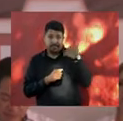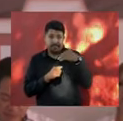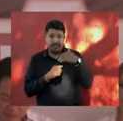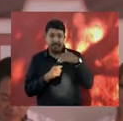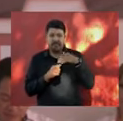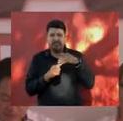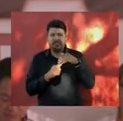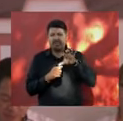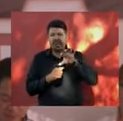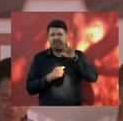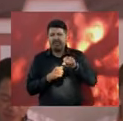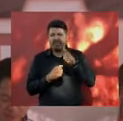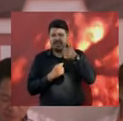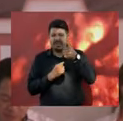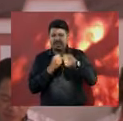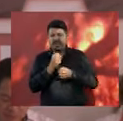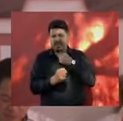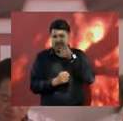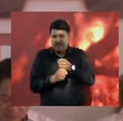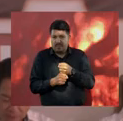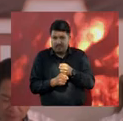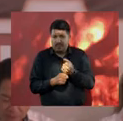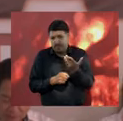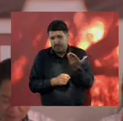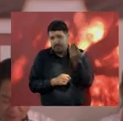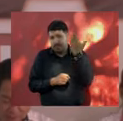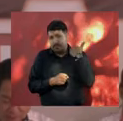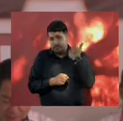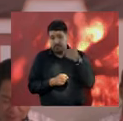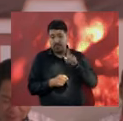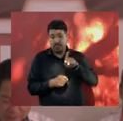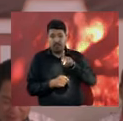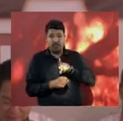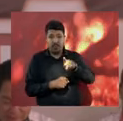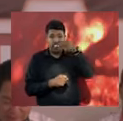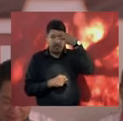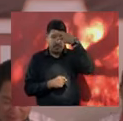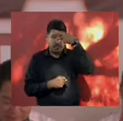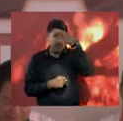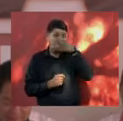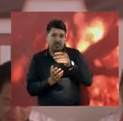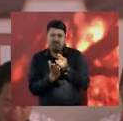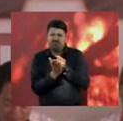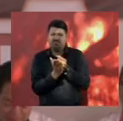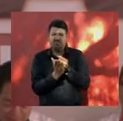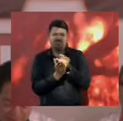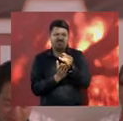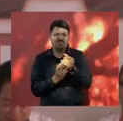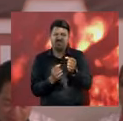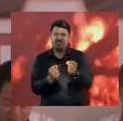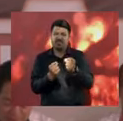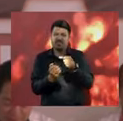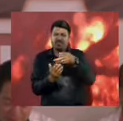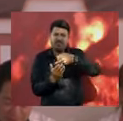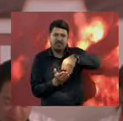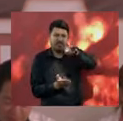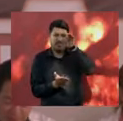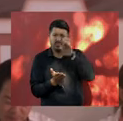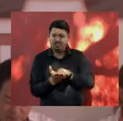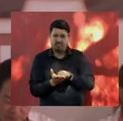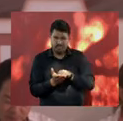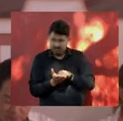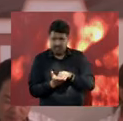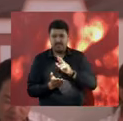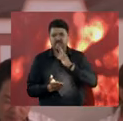casi 6 años, el pueblo de México tomó una decisión valiente. Decidió